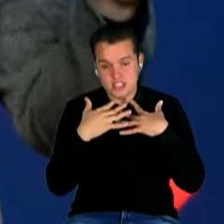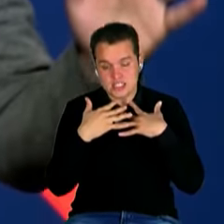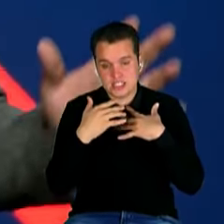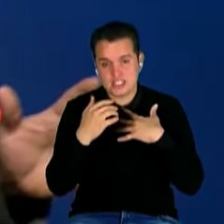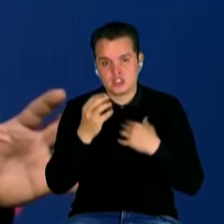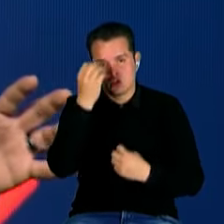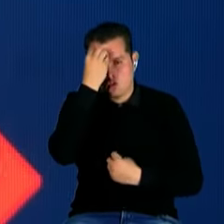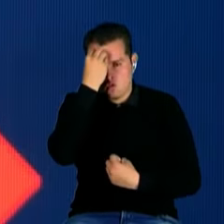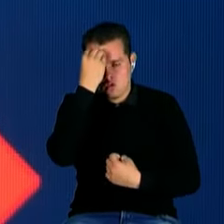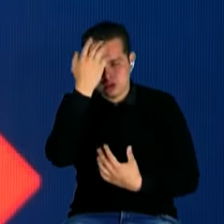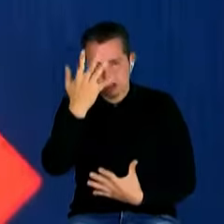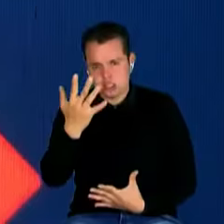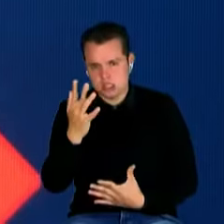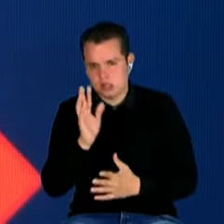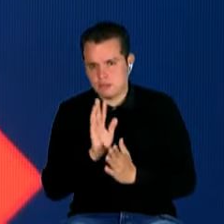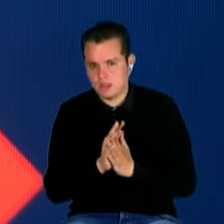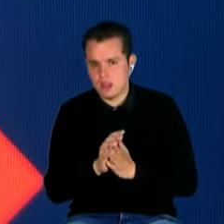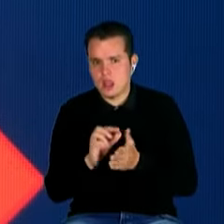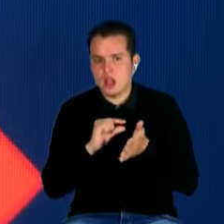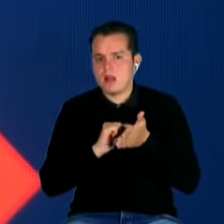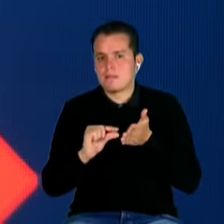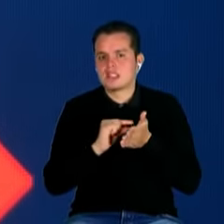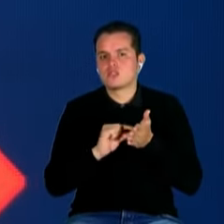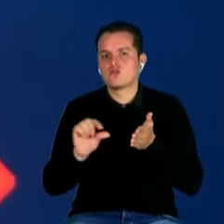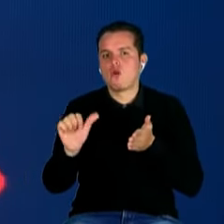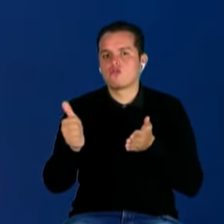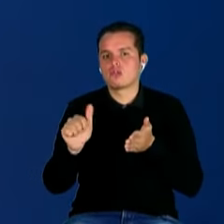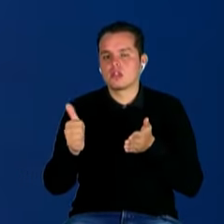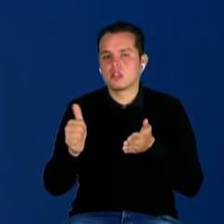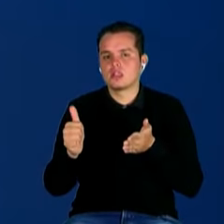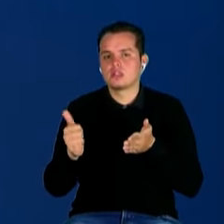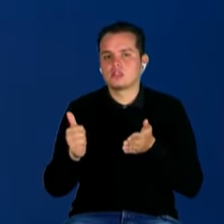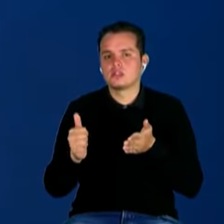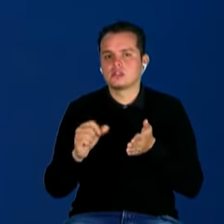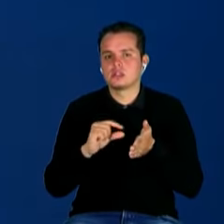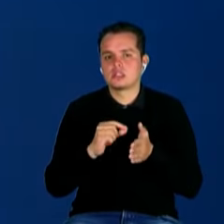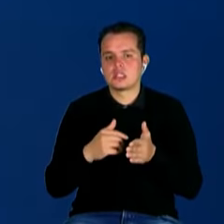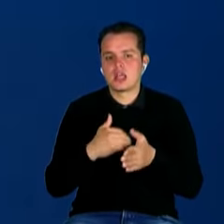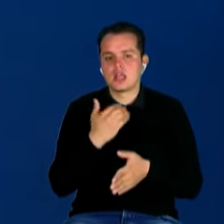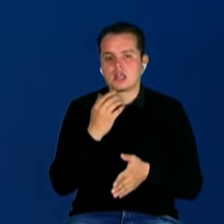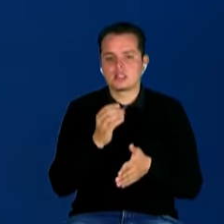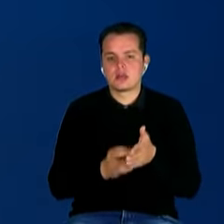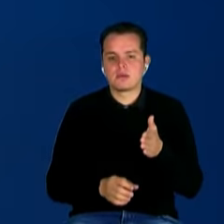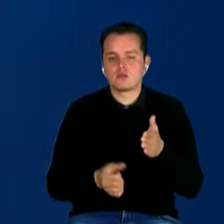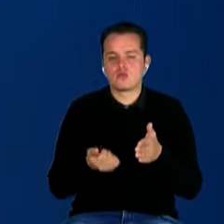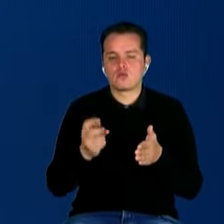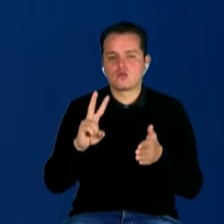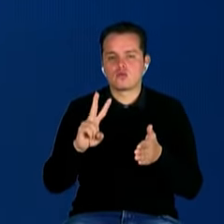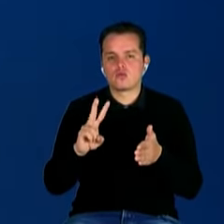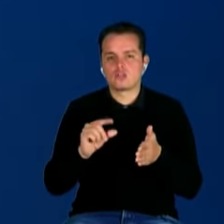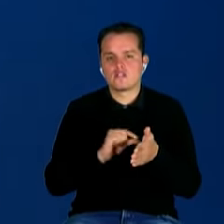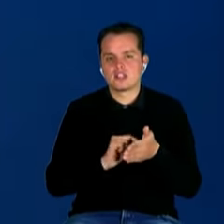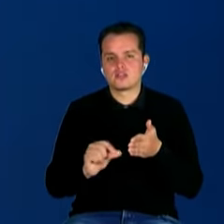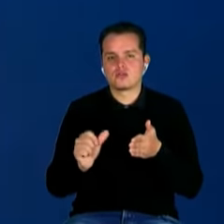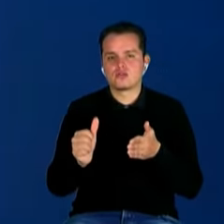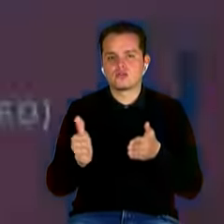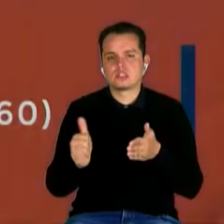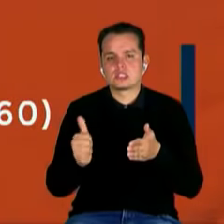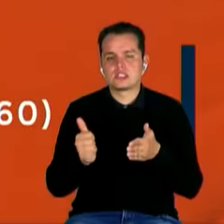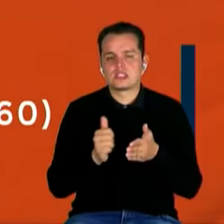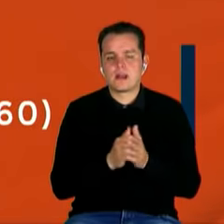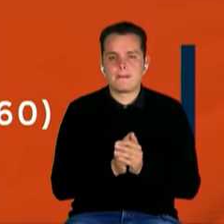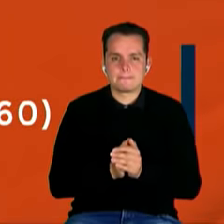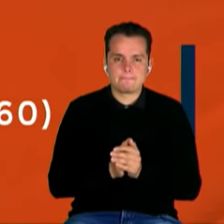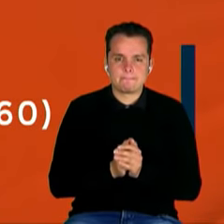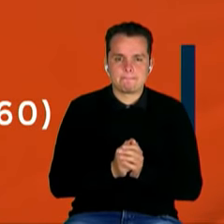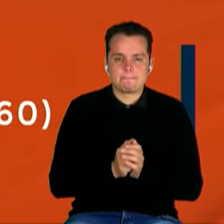causa de obedecer. Y en el versículo 10 de Génesis capítulo 12, lo que estamos